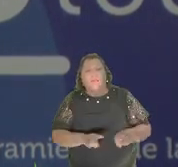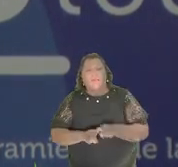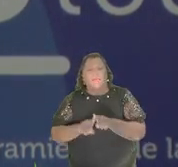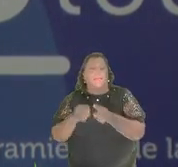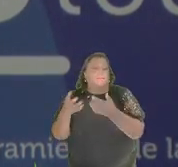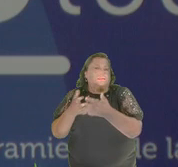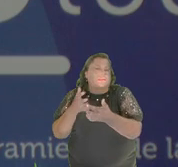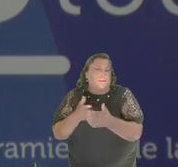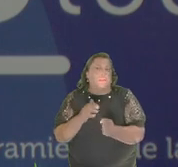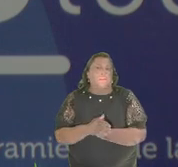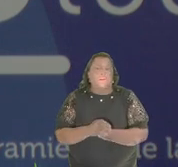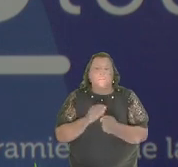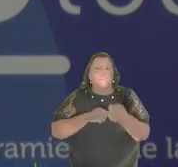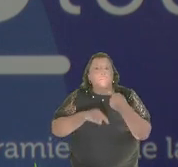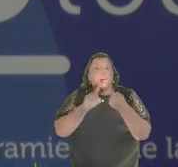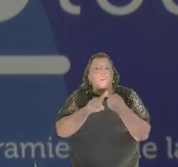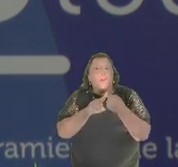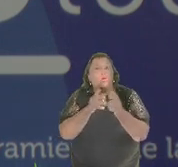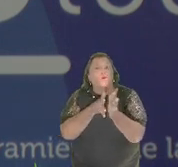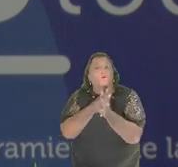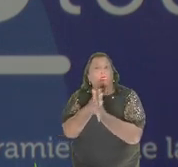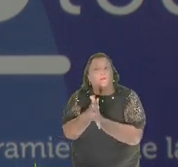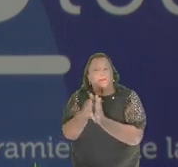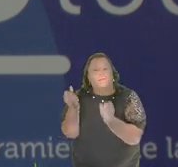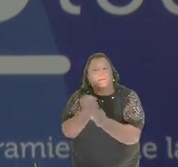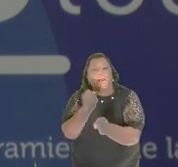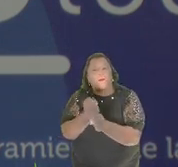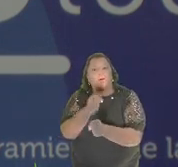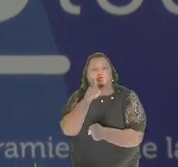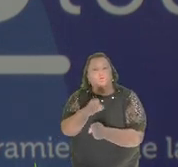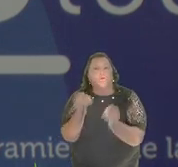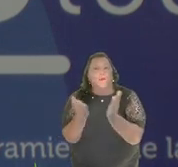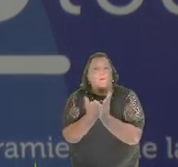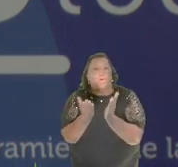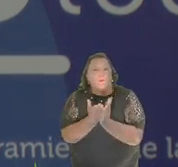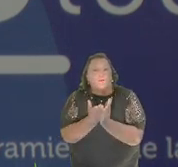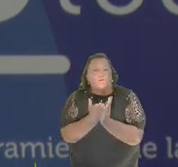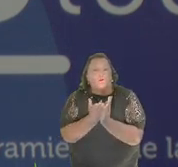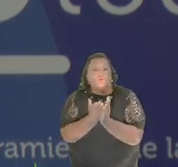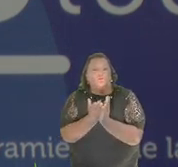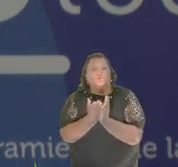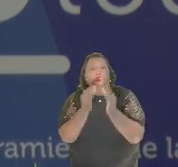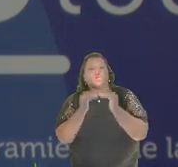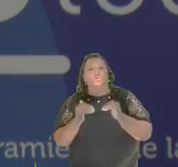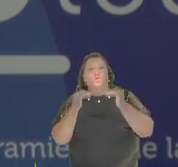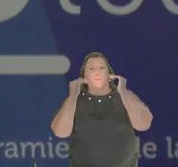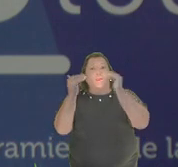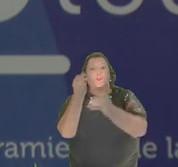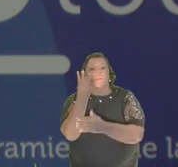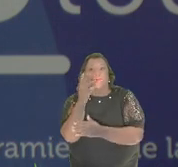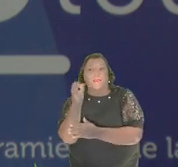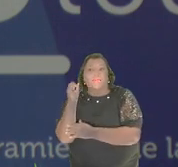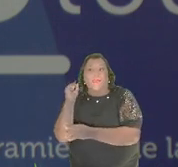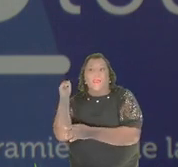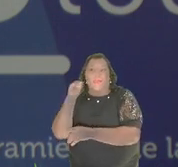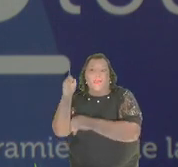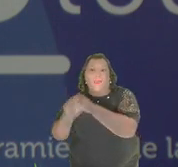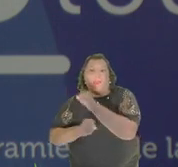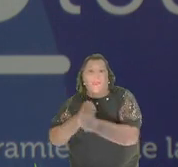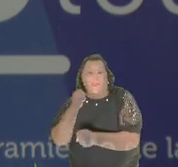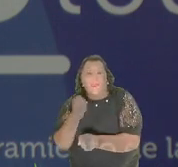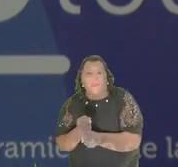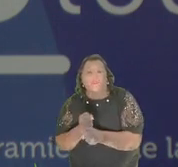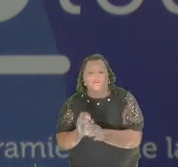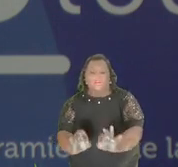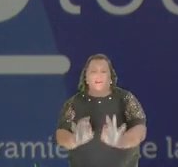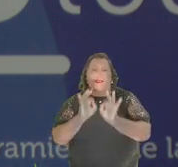que lo primero es dar cuenta de un trabajo que tiene la educación superior hace 30 años, por hablar de aseguramiento de alta calidad,